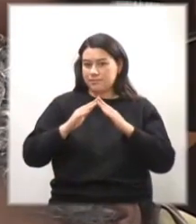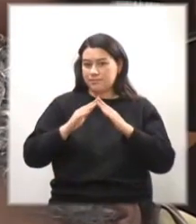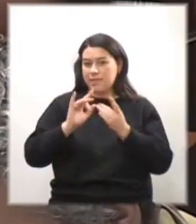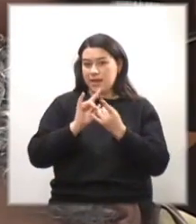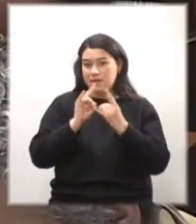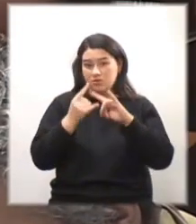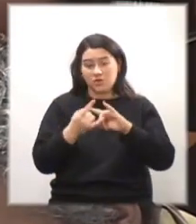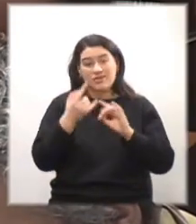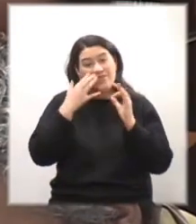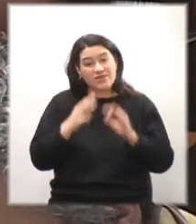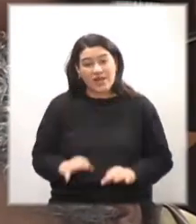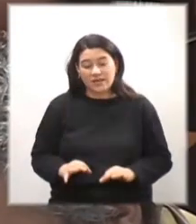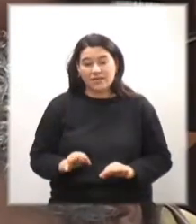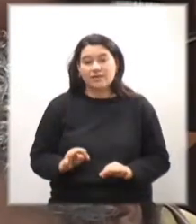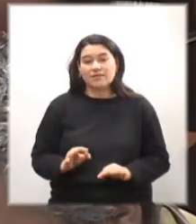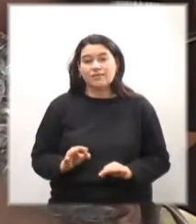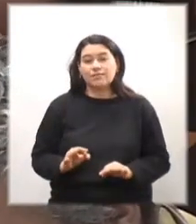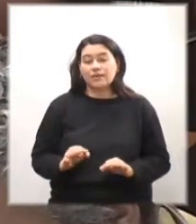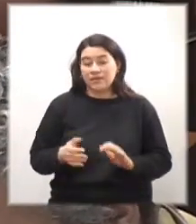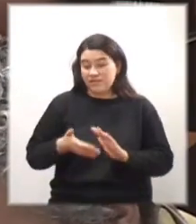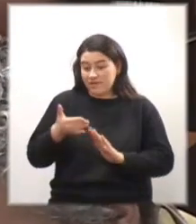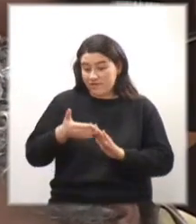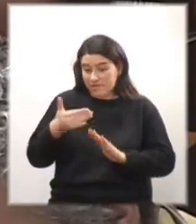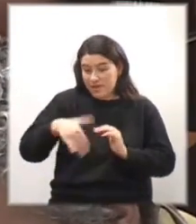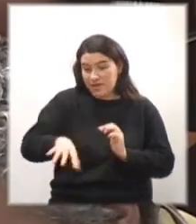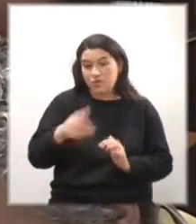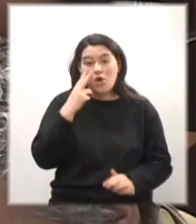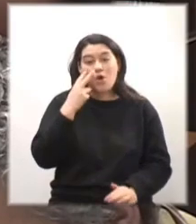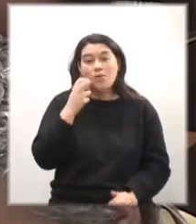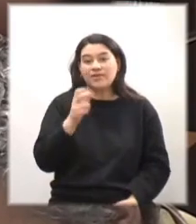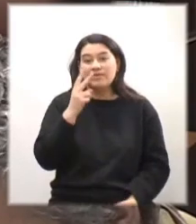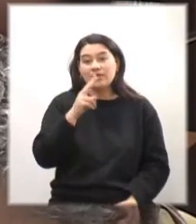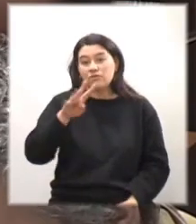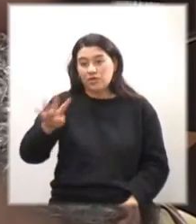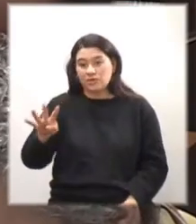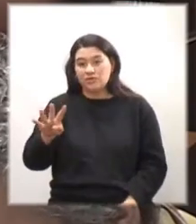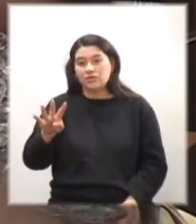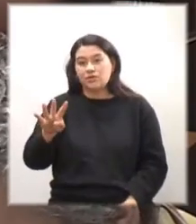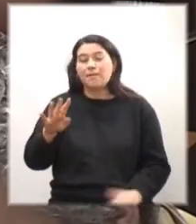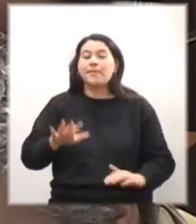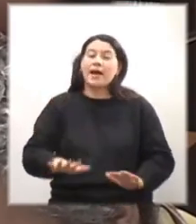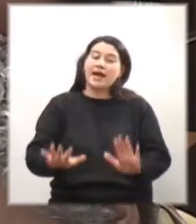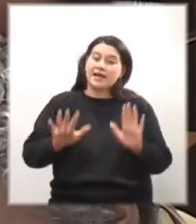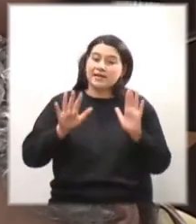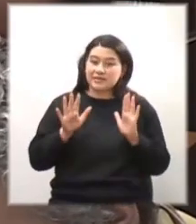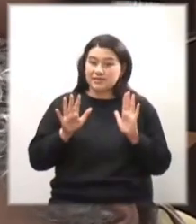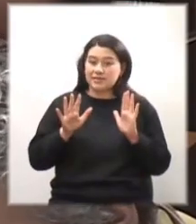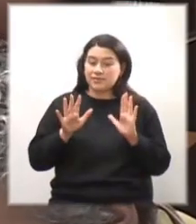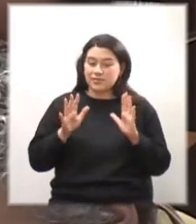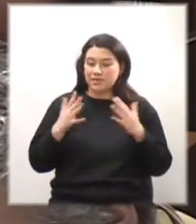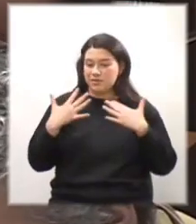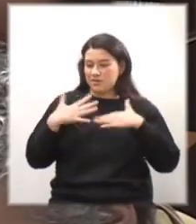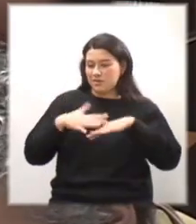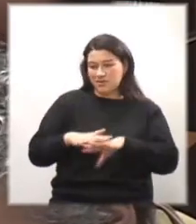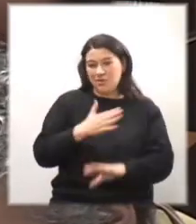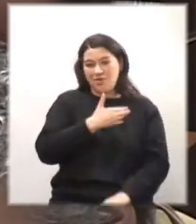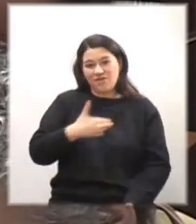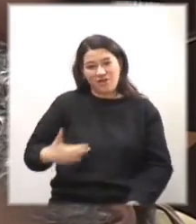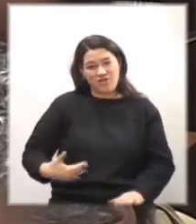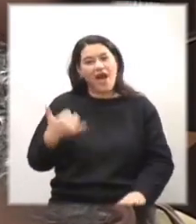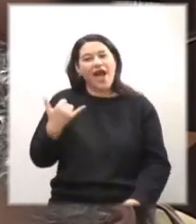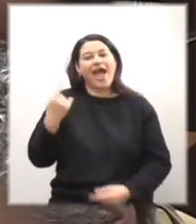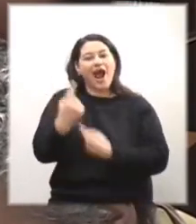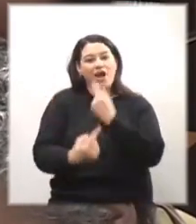la medida que se acerca el 2024, parece que la coalición tiene